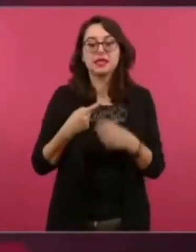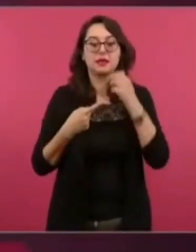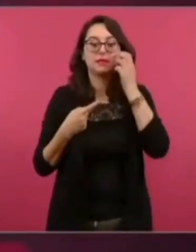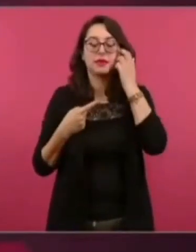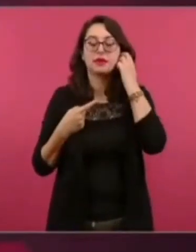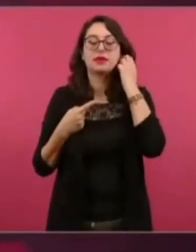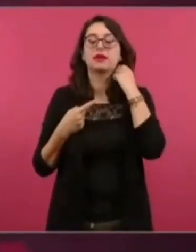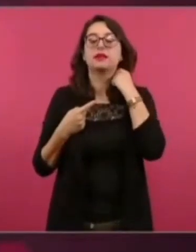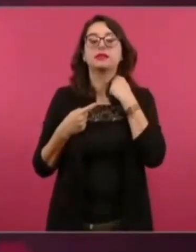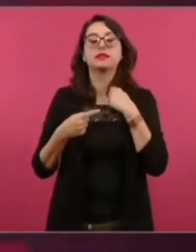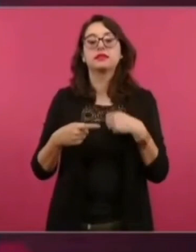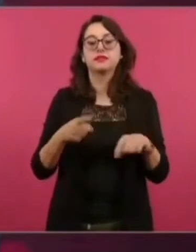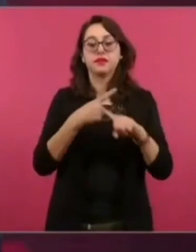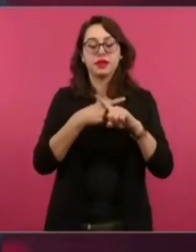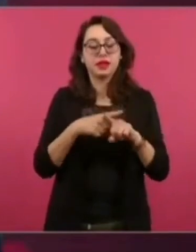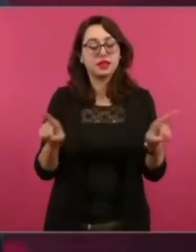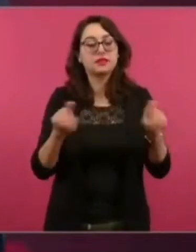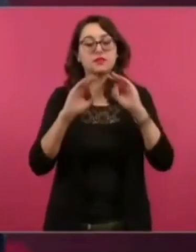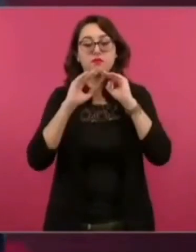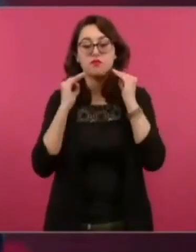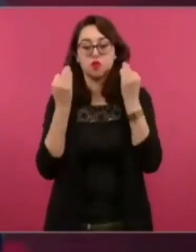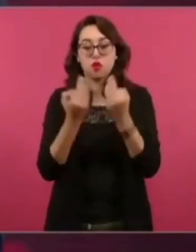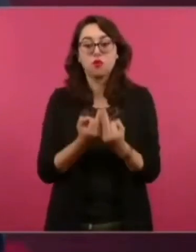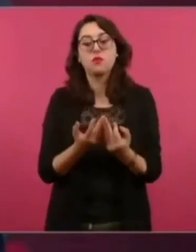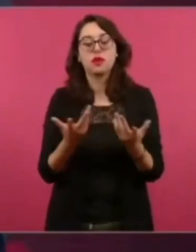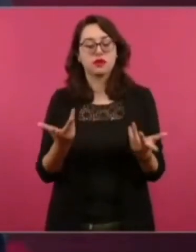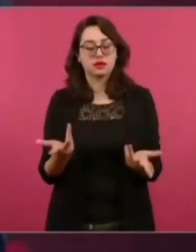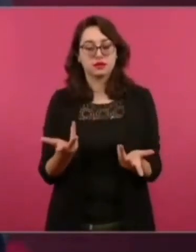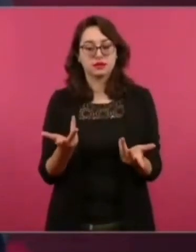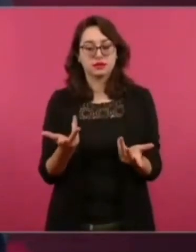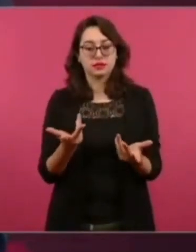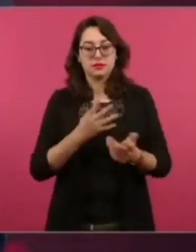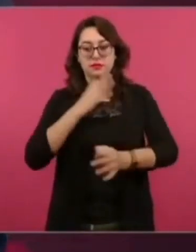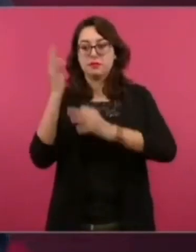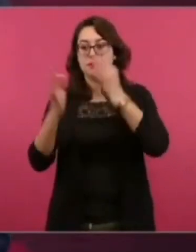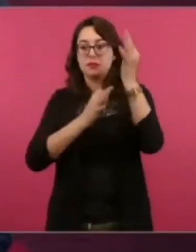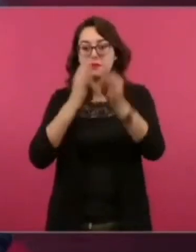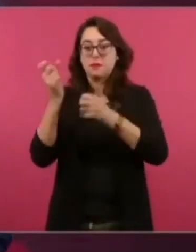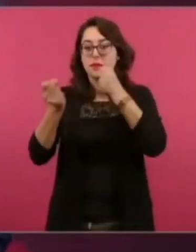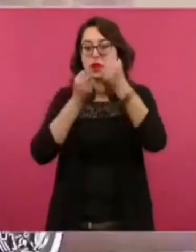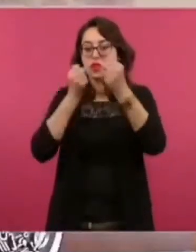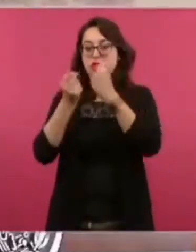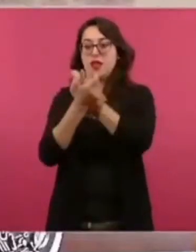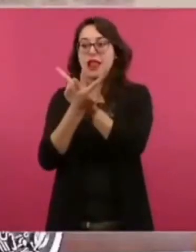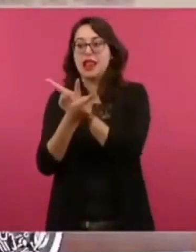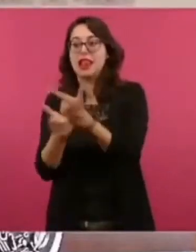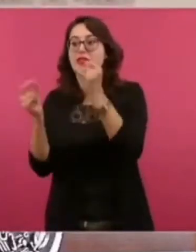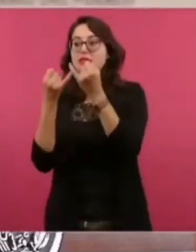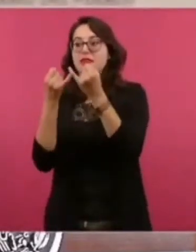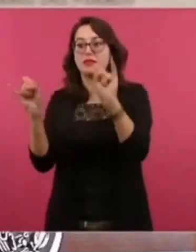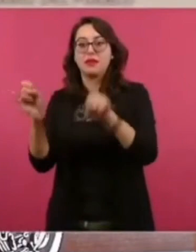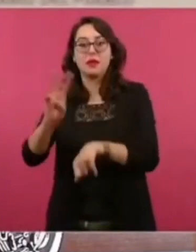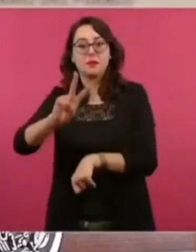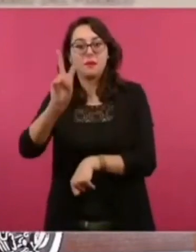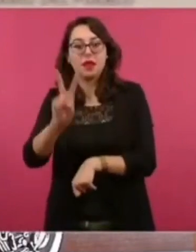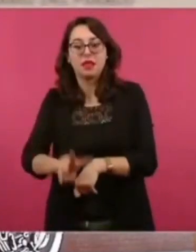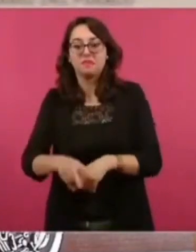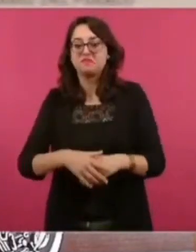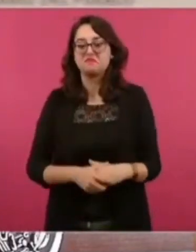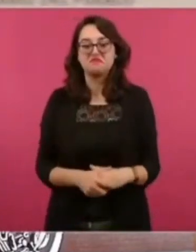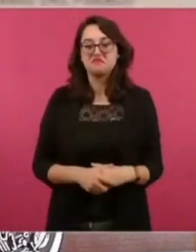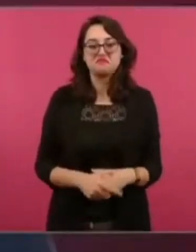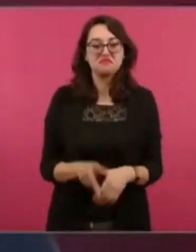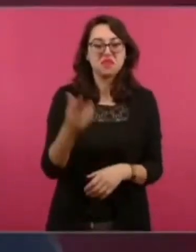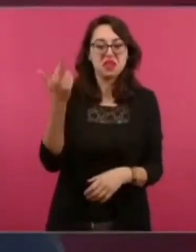sus intereses, a su servicio, las estaciones de radio, los canales